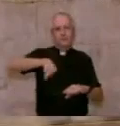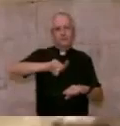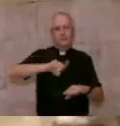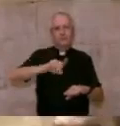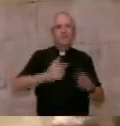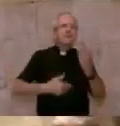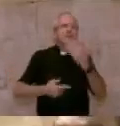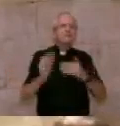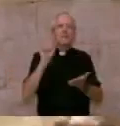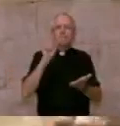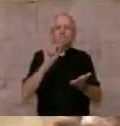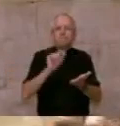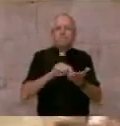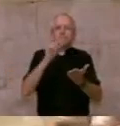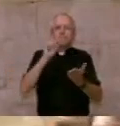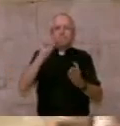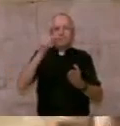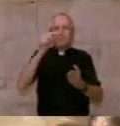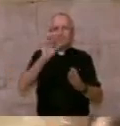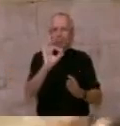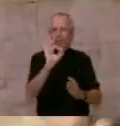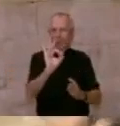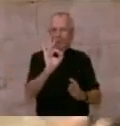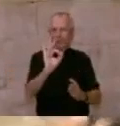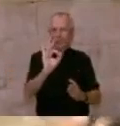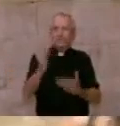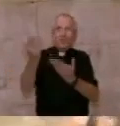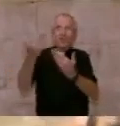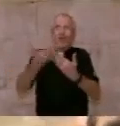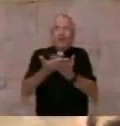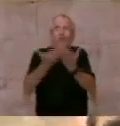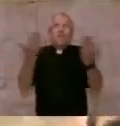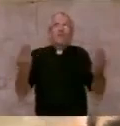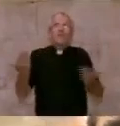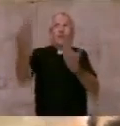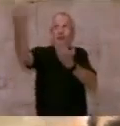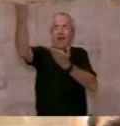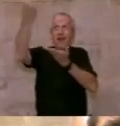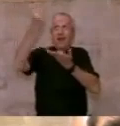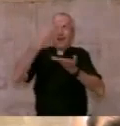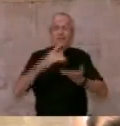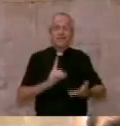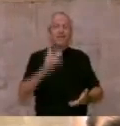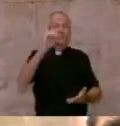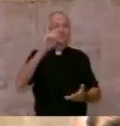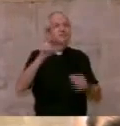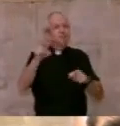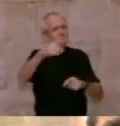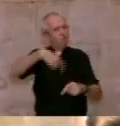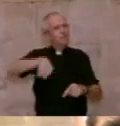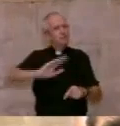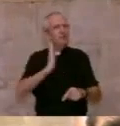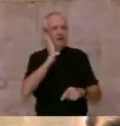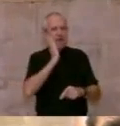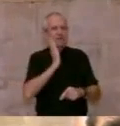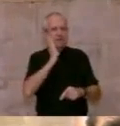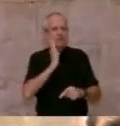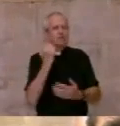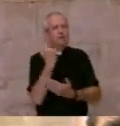San Agustín. Y desde el minuto cero, contando con la gracia del Señor y con vuestro afecto, apoyo y